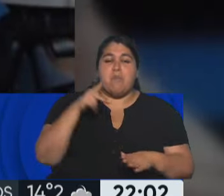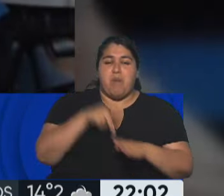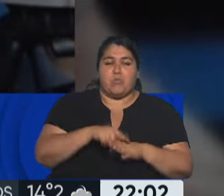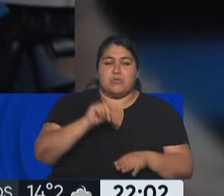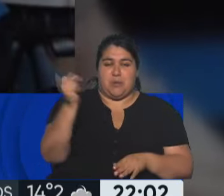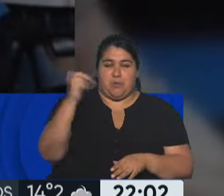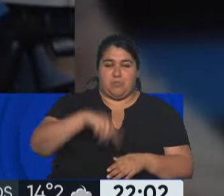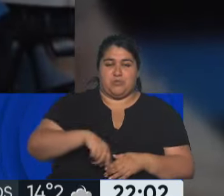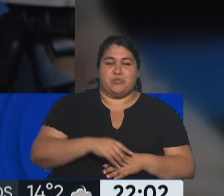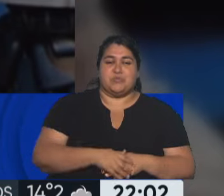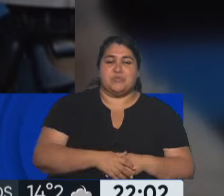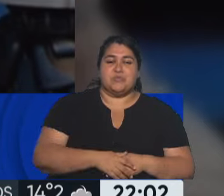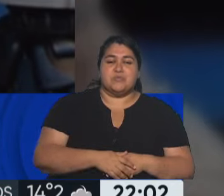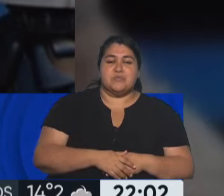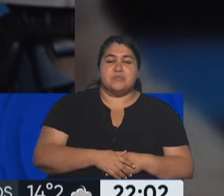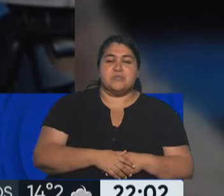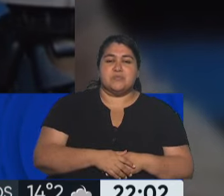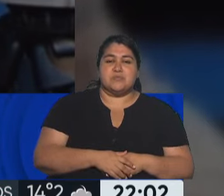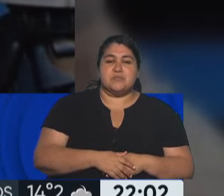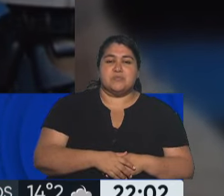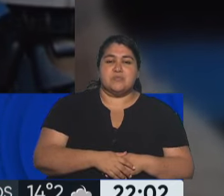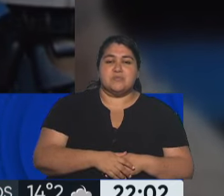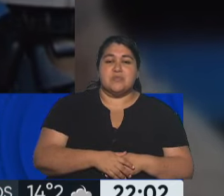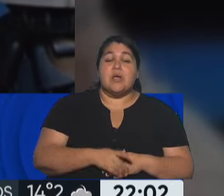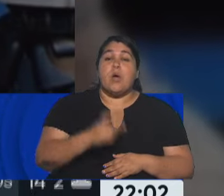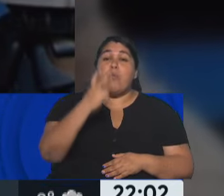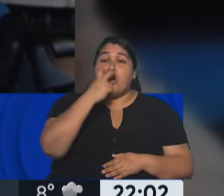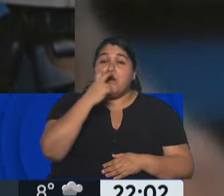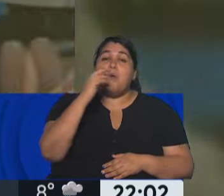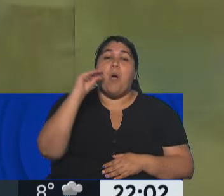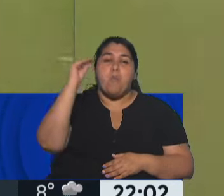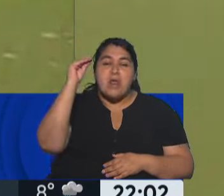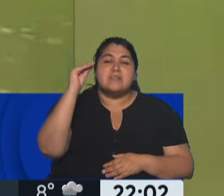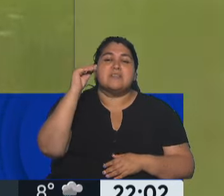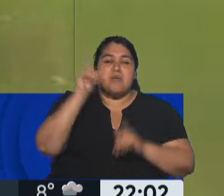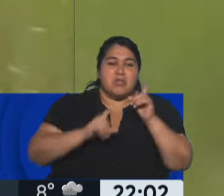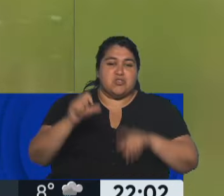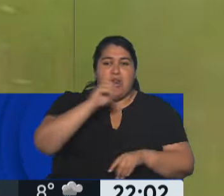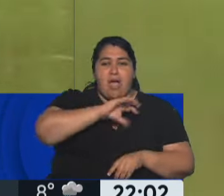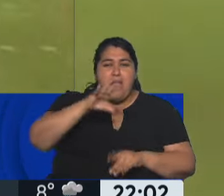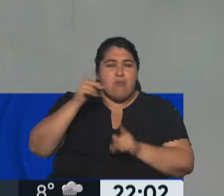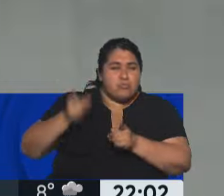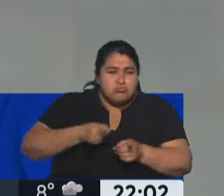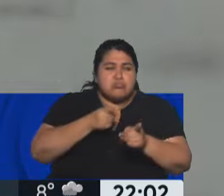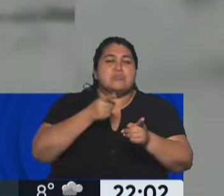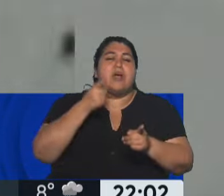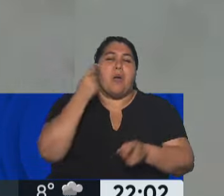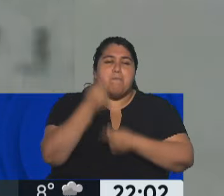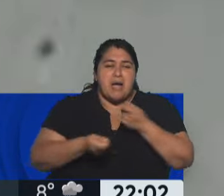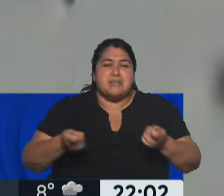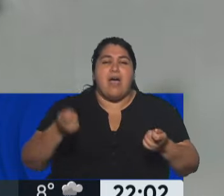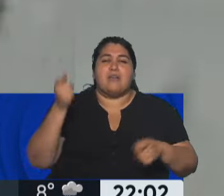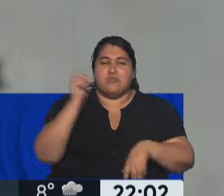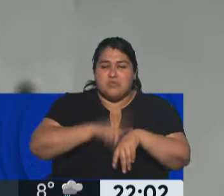ya volvemos. De Bolivia casi con Brasil, cuando los campesinos fueron perseguidos, los mataron varios cayeron en